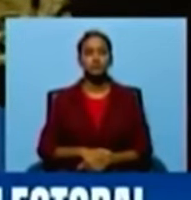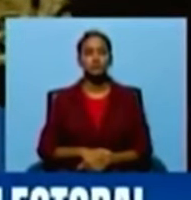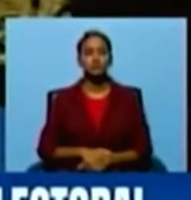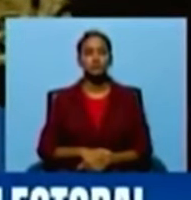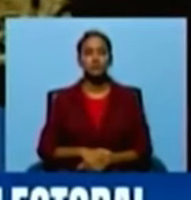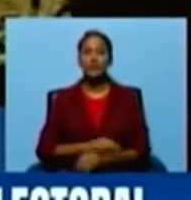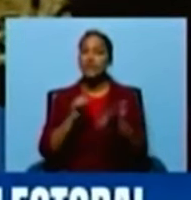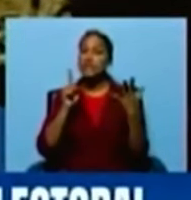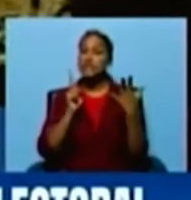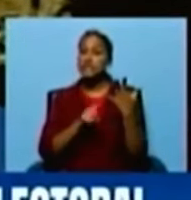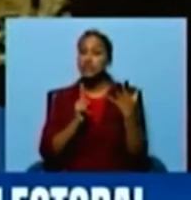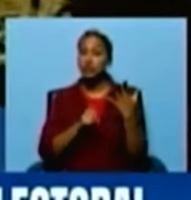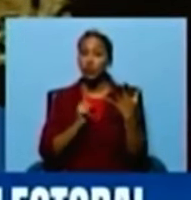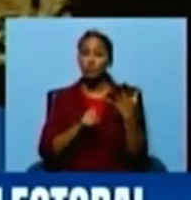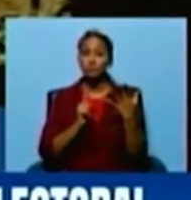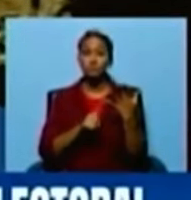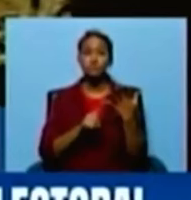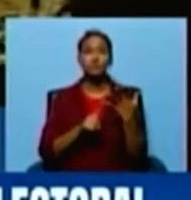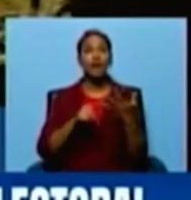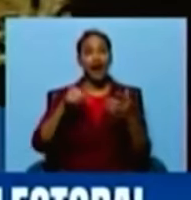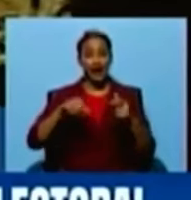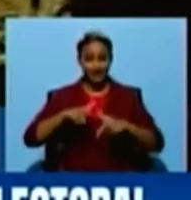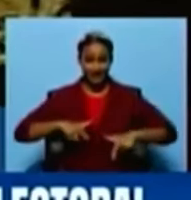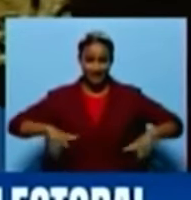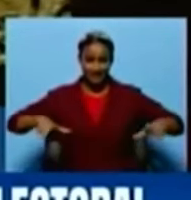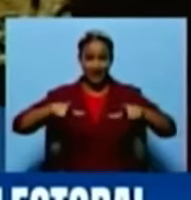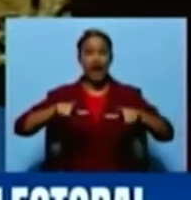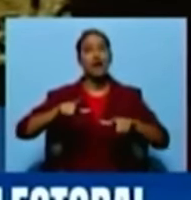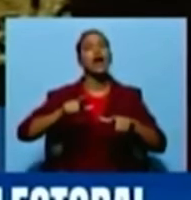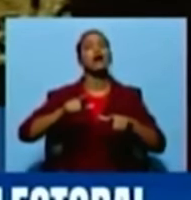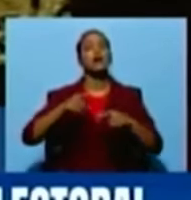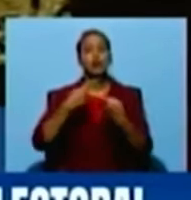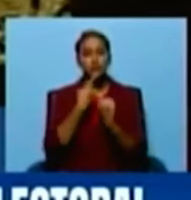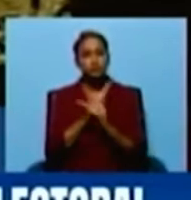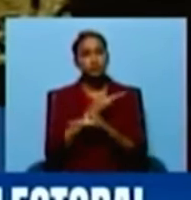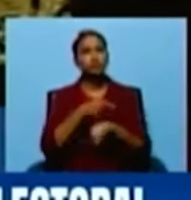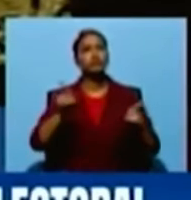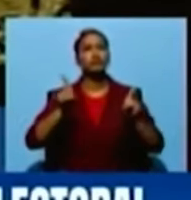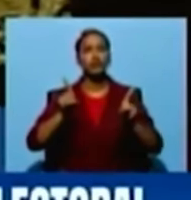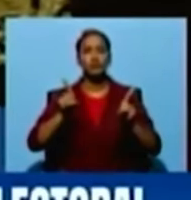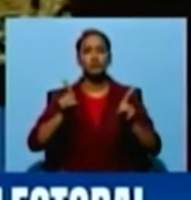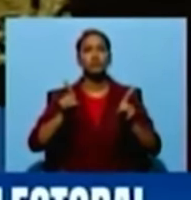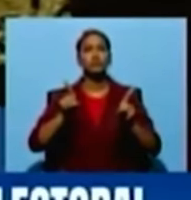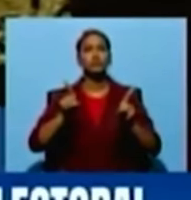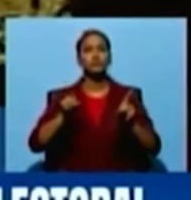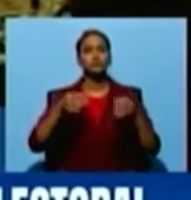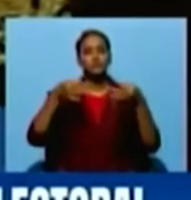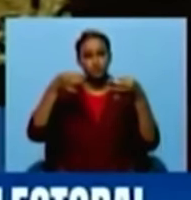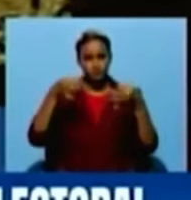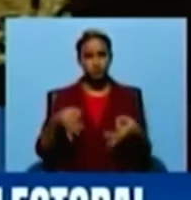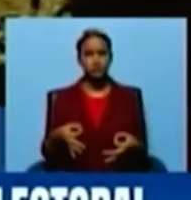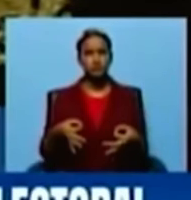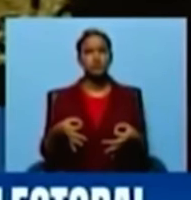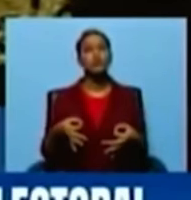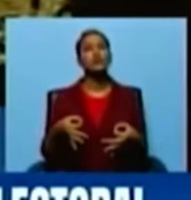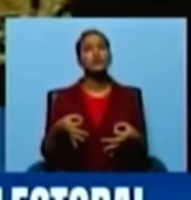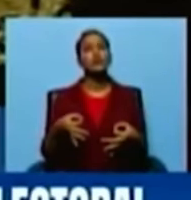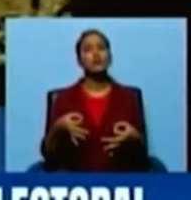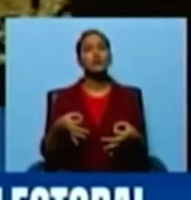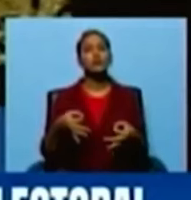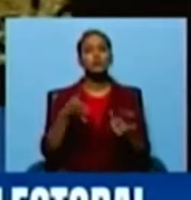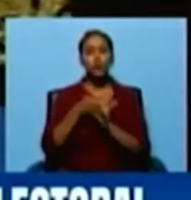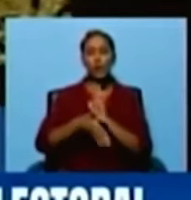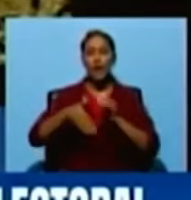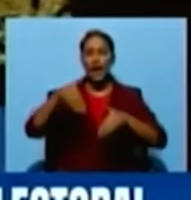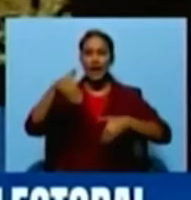esta sala declara con lugar el presente recurso contencioso electoral